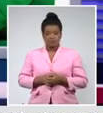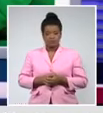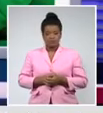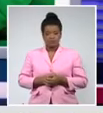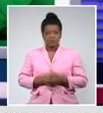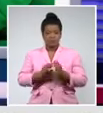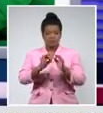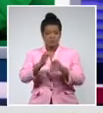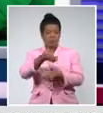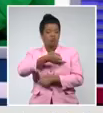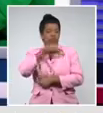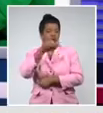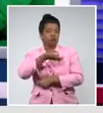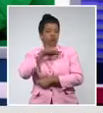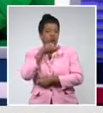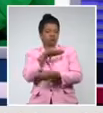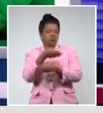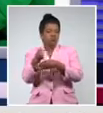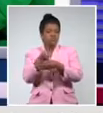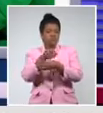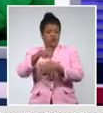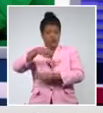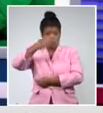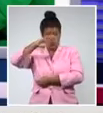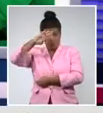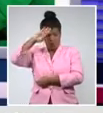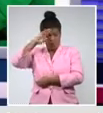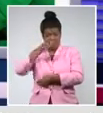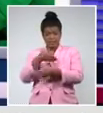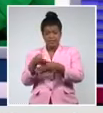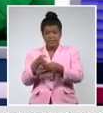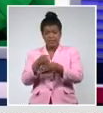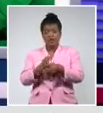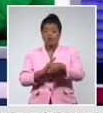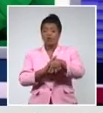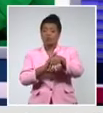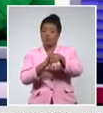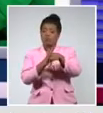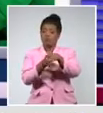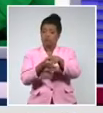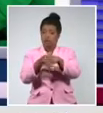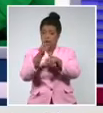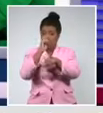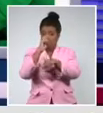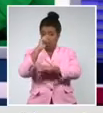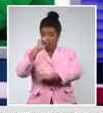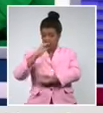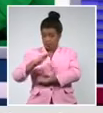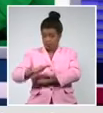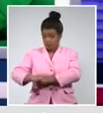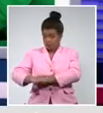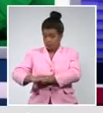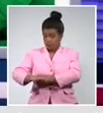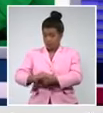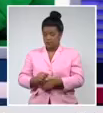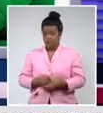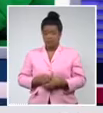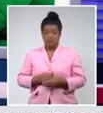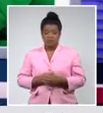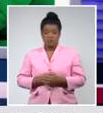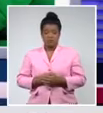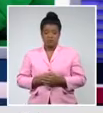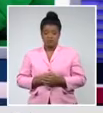que ha representado en Cuba la pandemia en las edades pediátricas, como